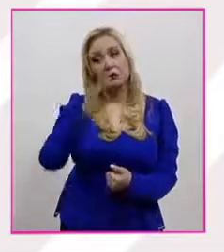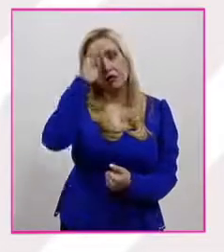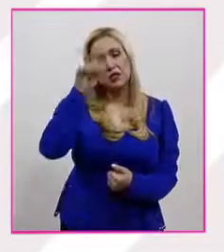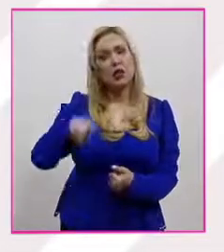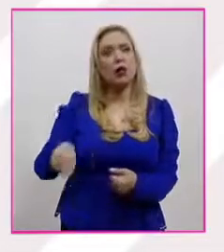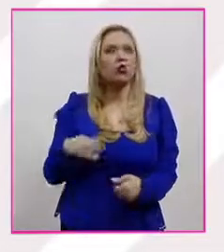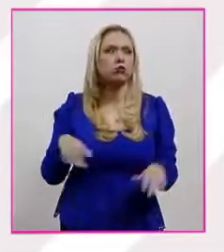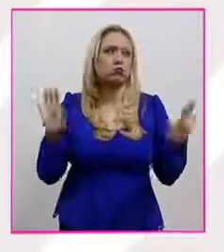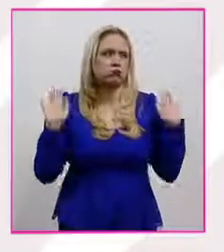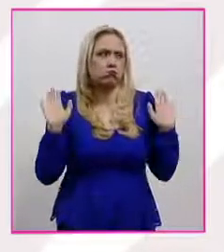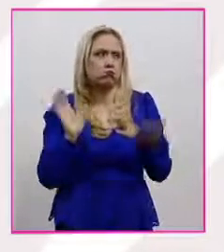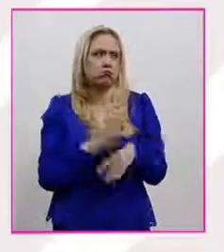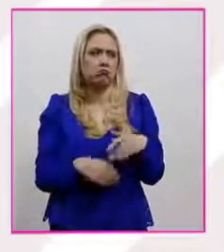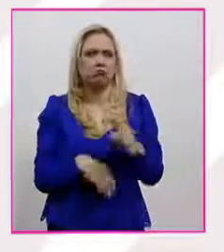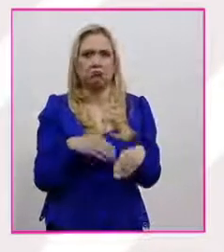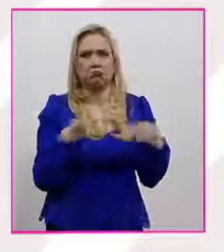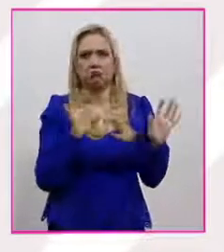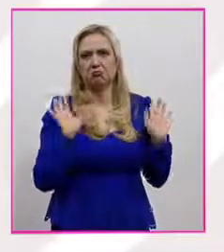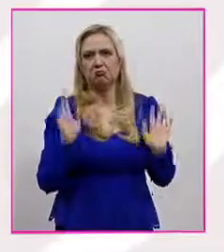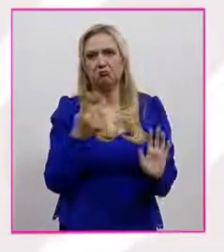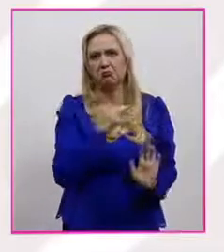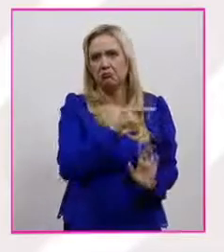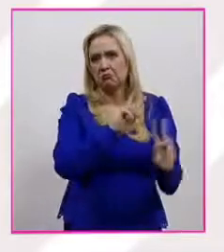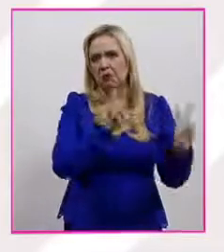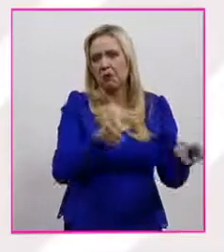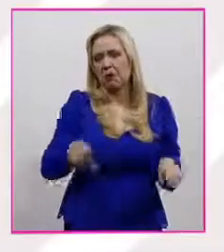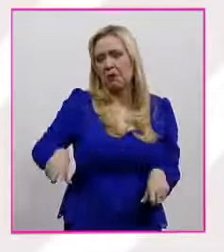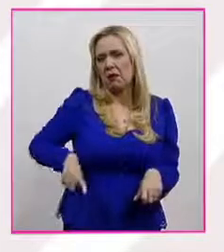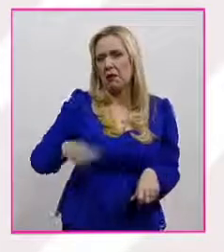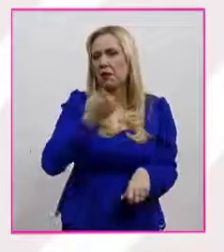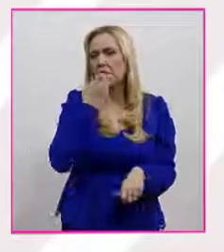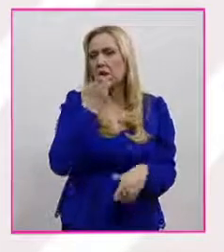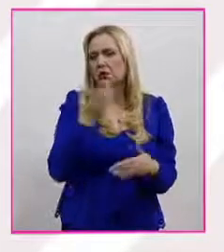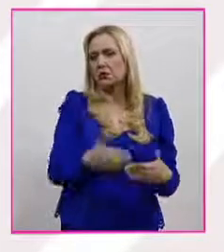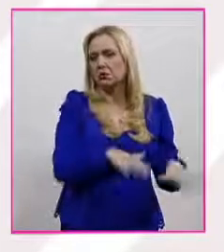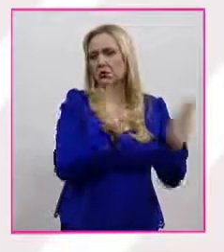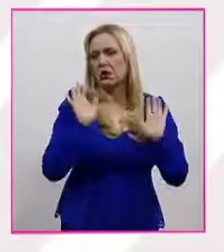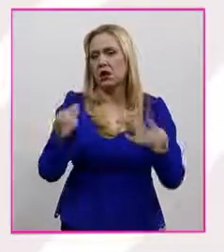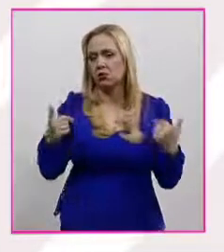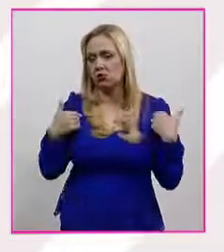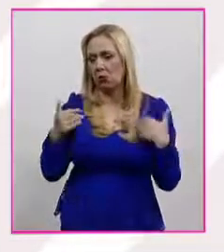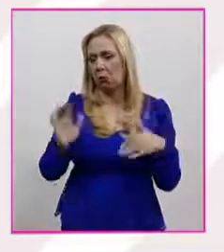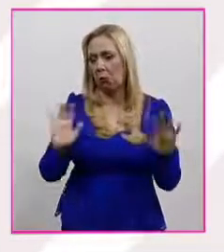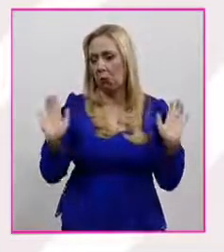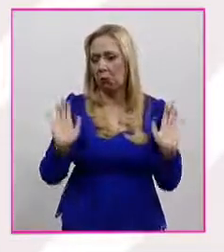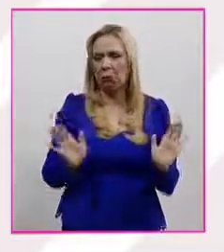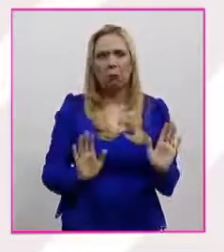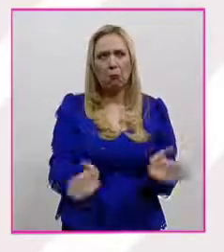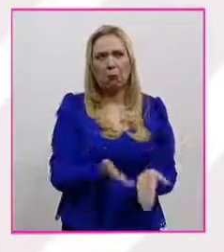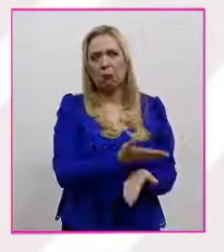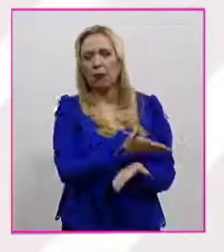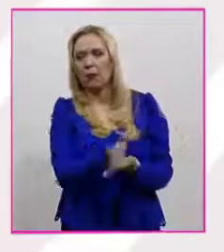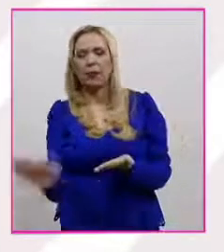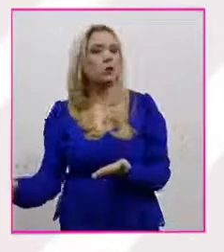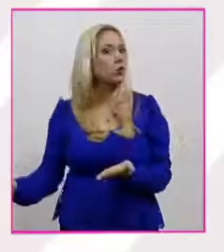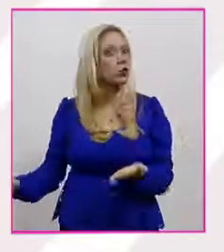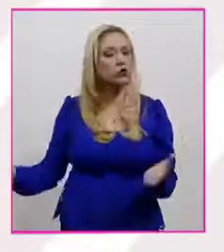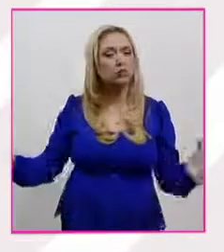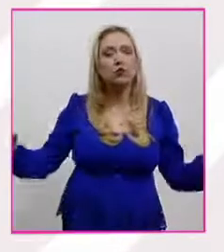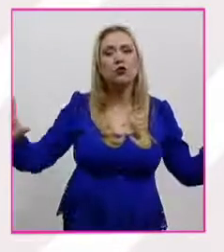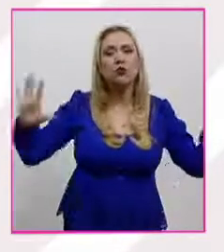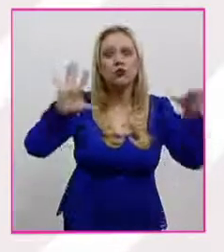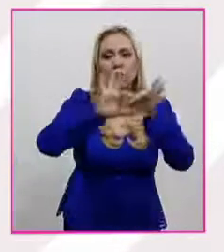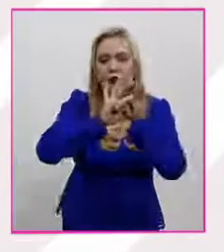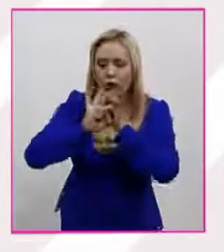evidentemente el tema acá tiene que ver con la educación y movilidad social, van a decir, a lo mejor ya se están desviando, pero en realidad todo forma parte